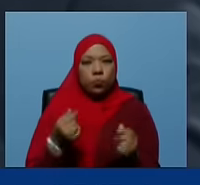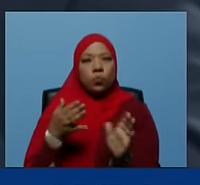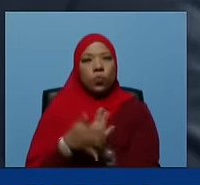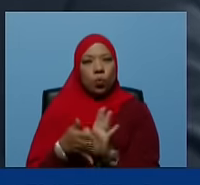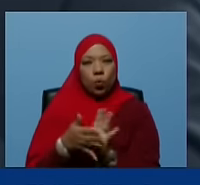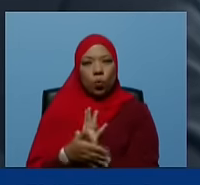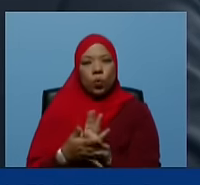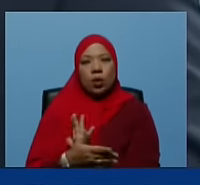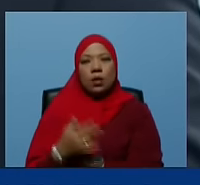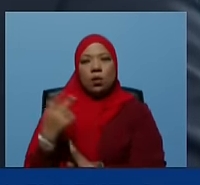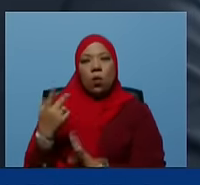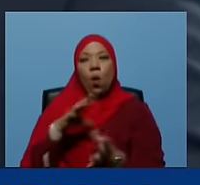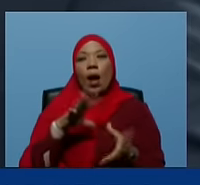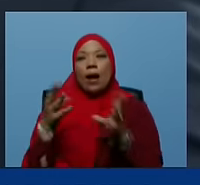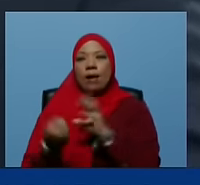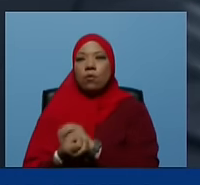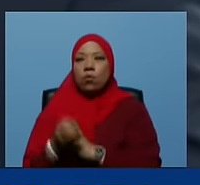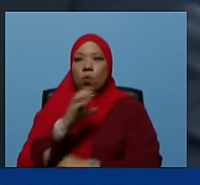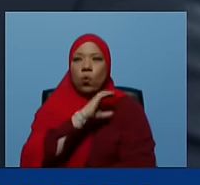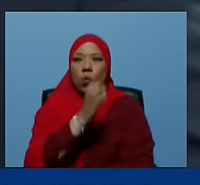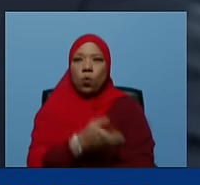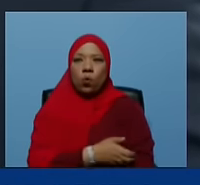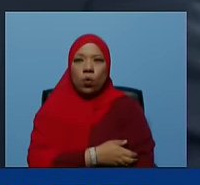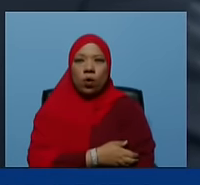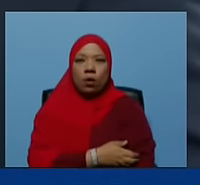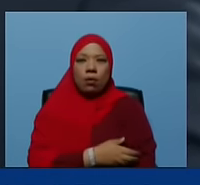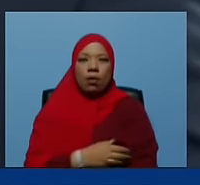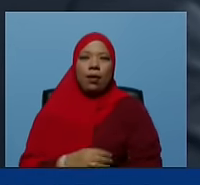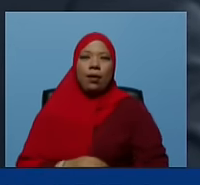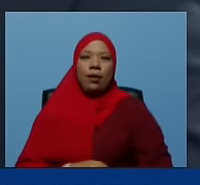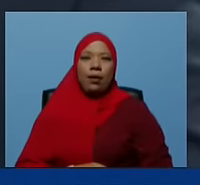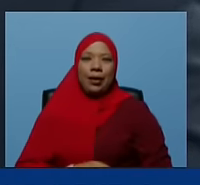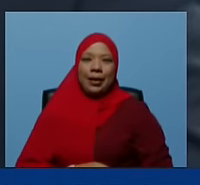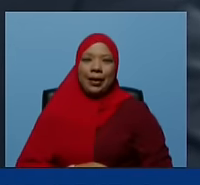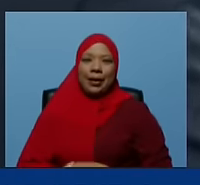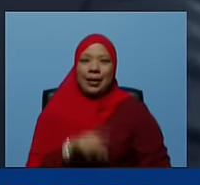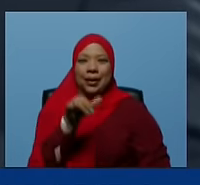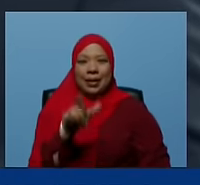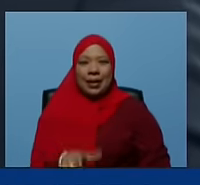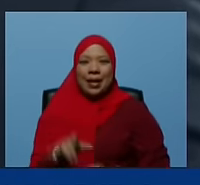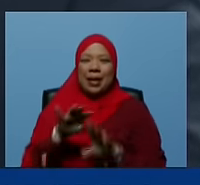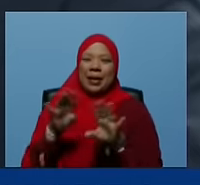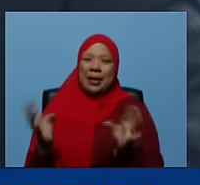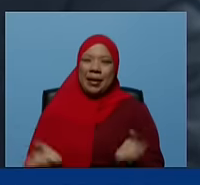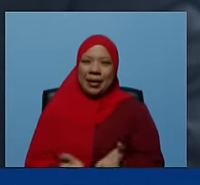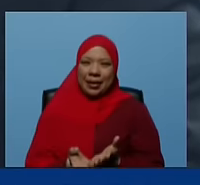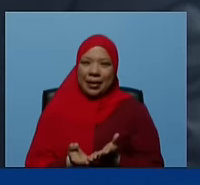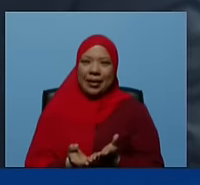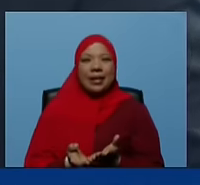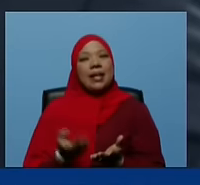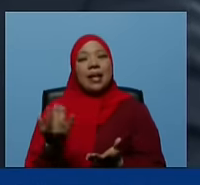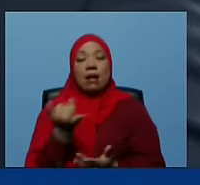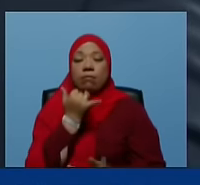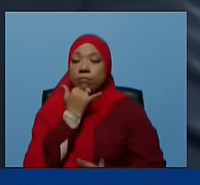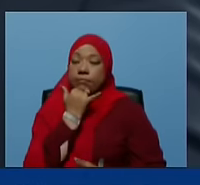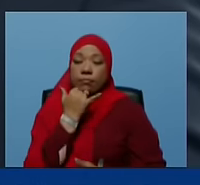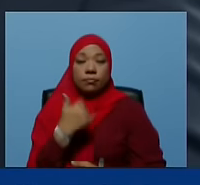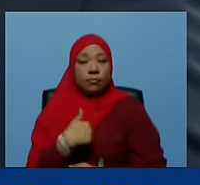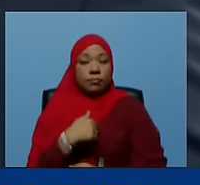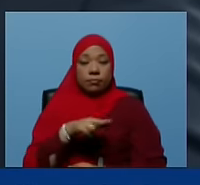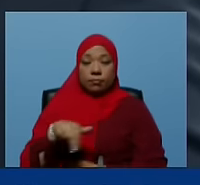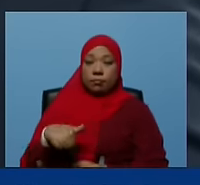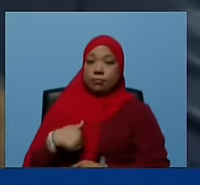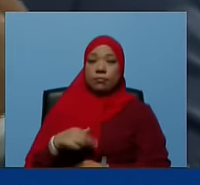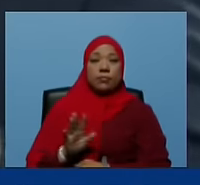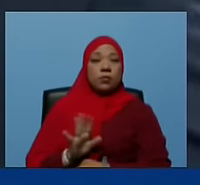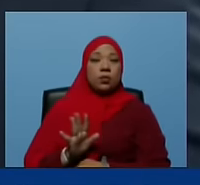todo con la transición energética, que nosotros vamos a ser uno de los pioneros en el mundo. Que nadie se equivoque con nosotros, y que